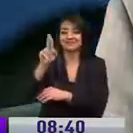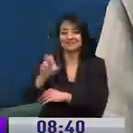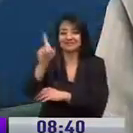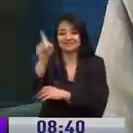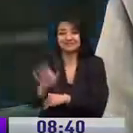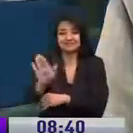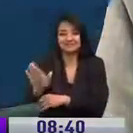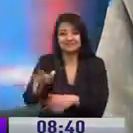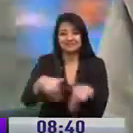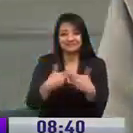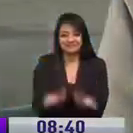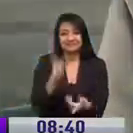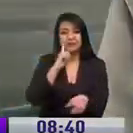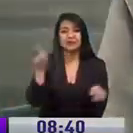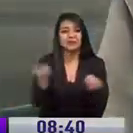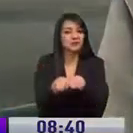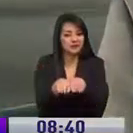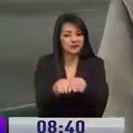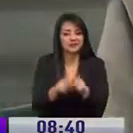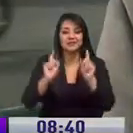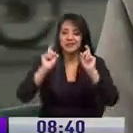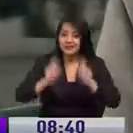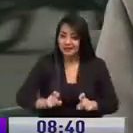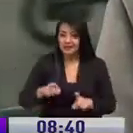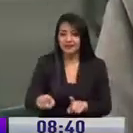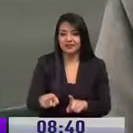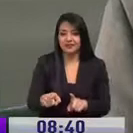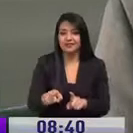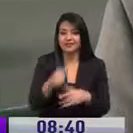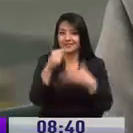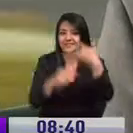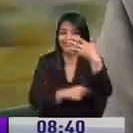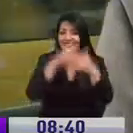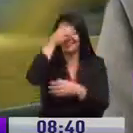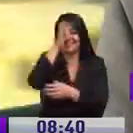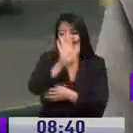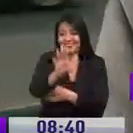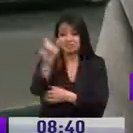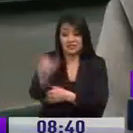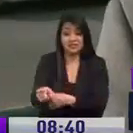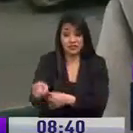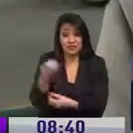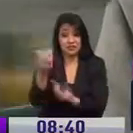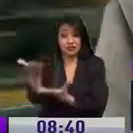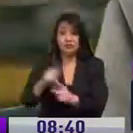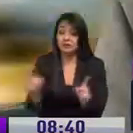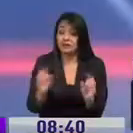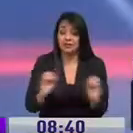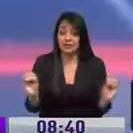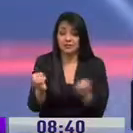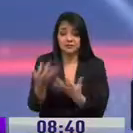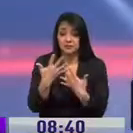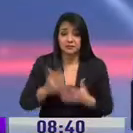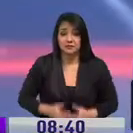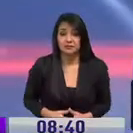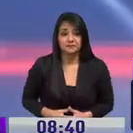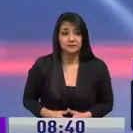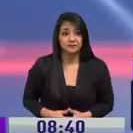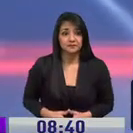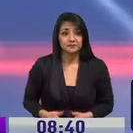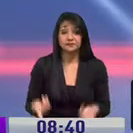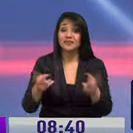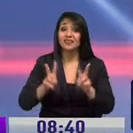también consensuados y deben establecer los niveles de conocimiento del asilado. Sin embargo, esto no ha ocurrido. En lo que tiene que ver a